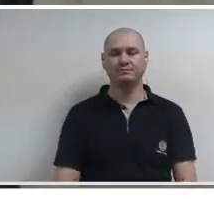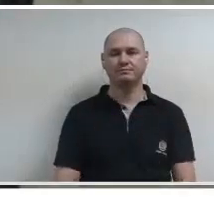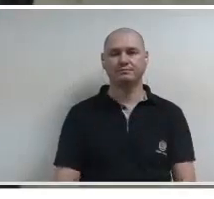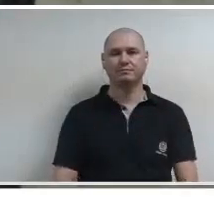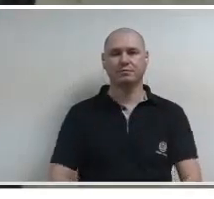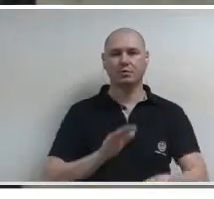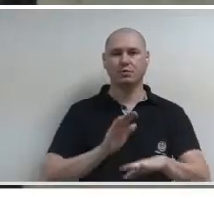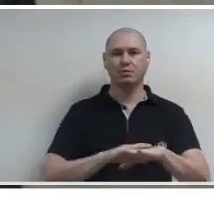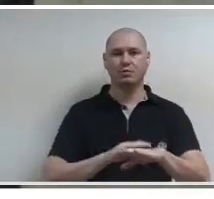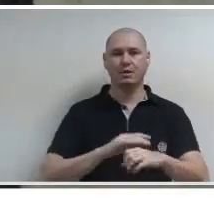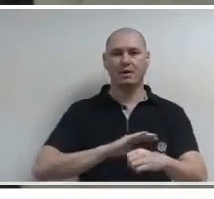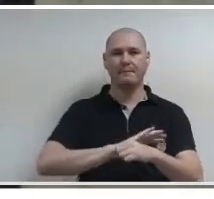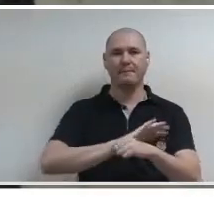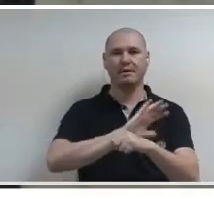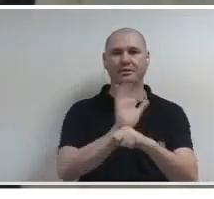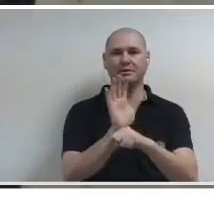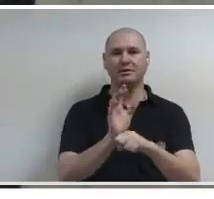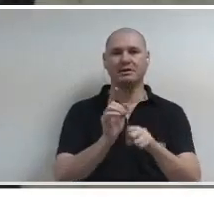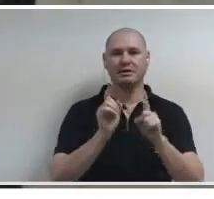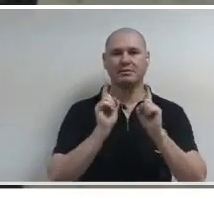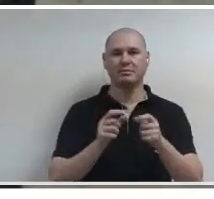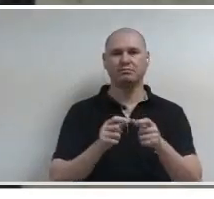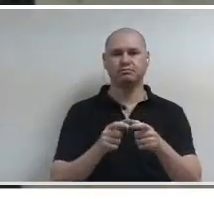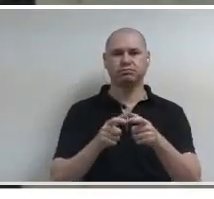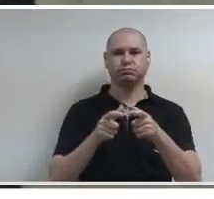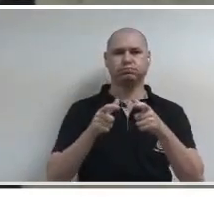la pandemia y el aumento de casos